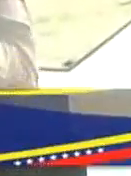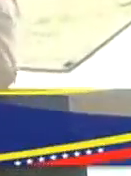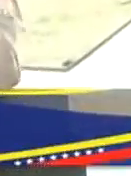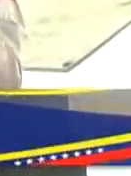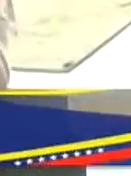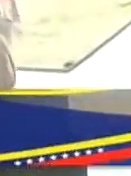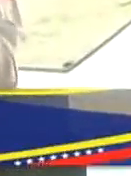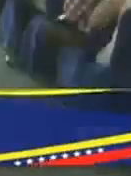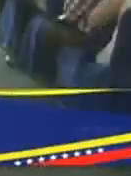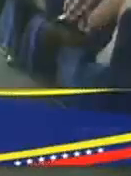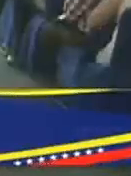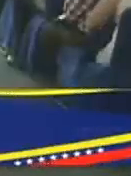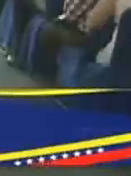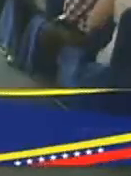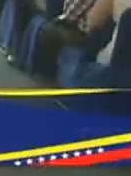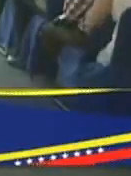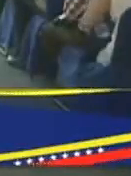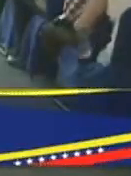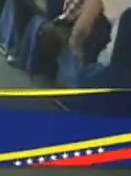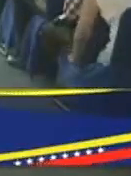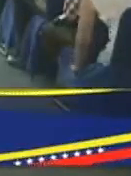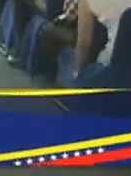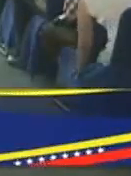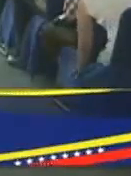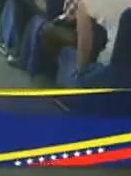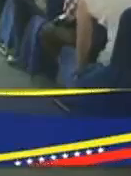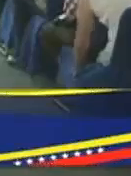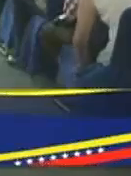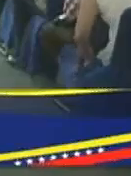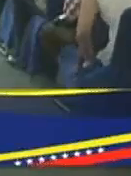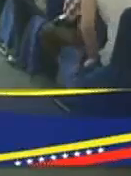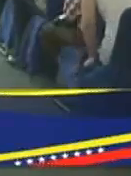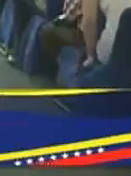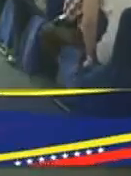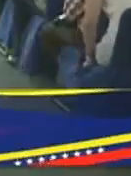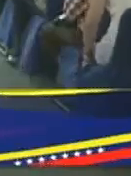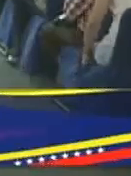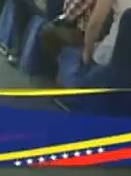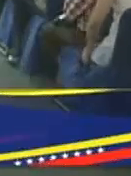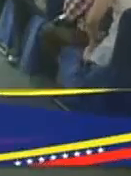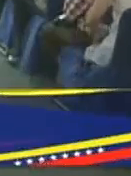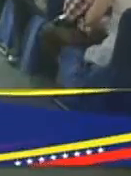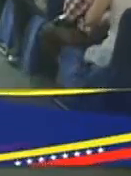Bolívar. A esta hora vamos a escuchar declaraciones